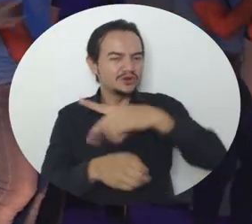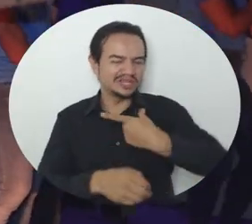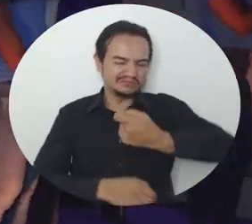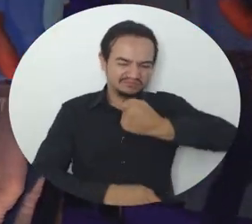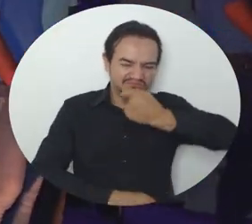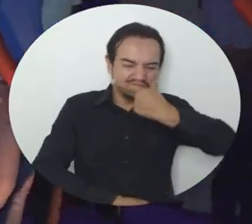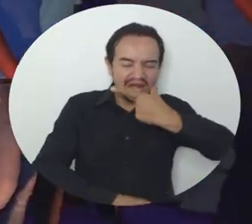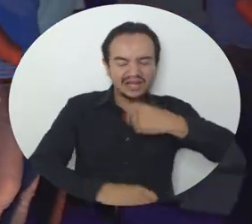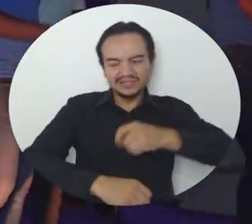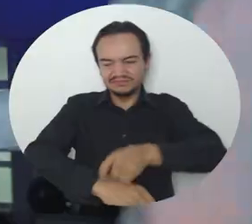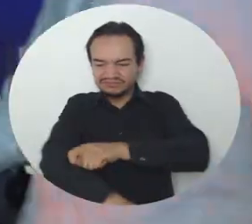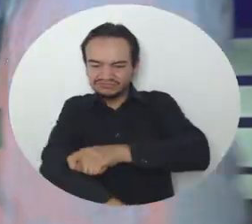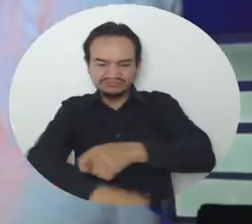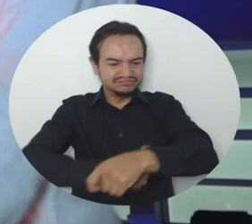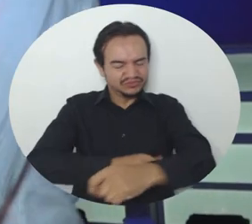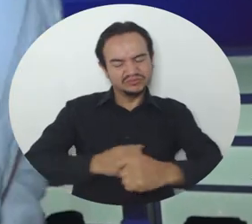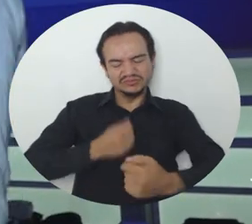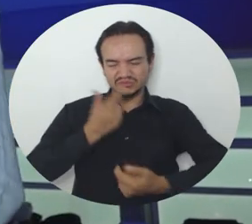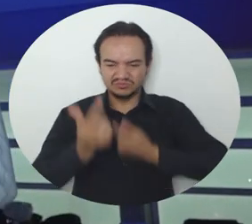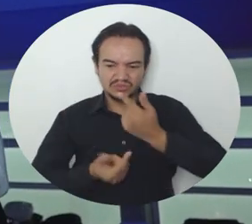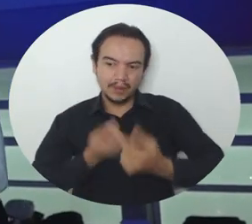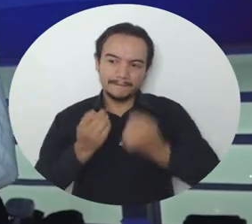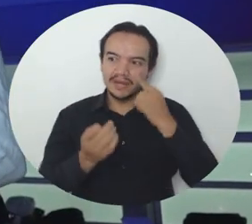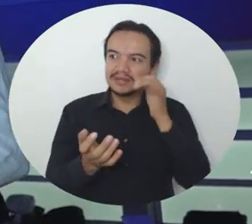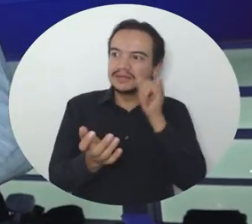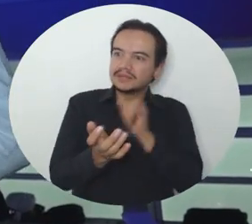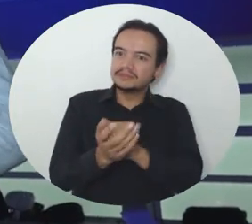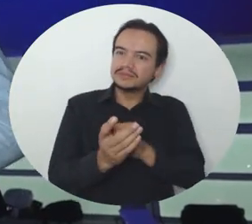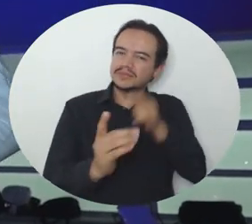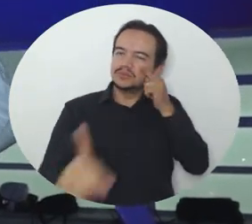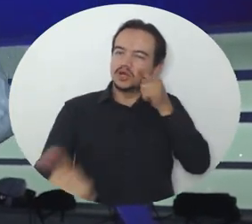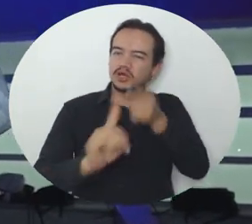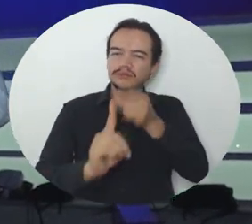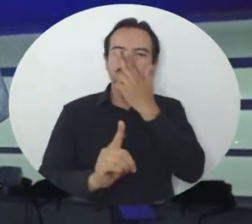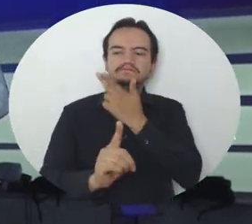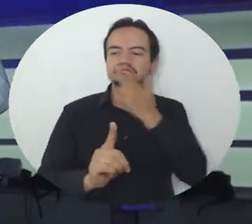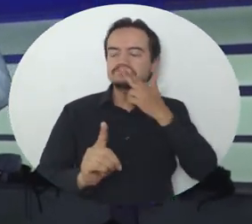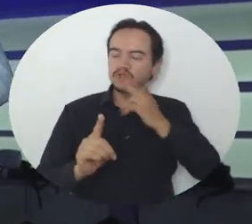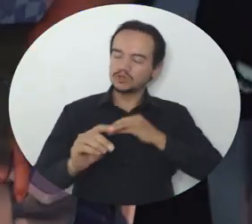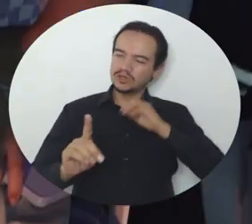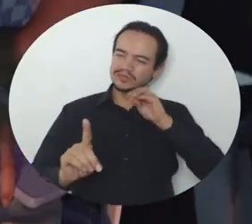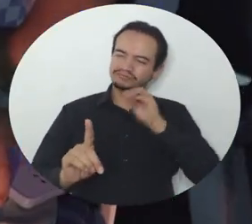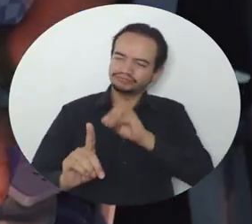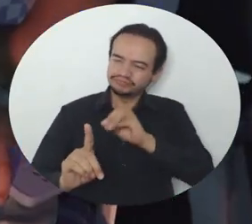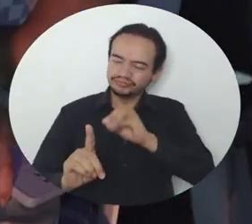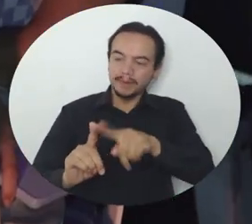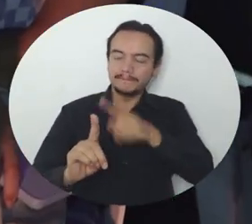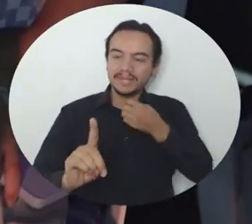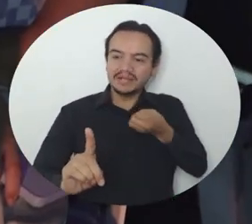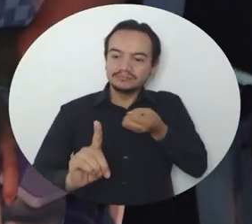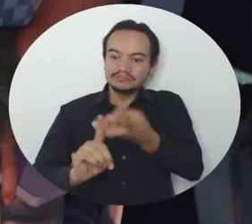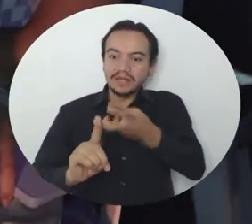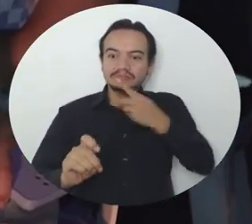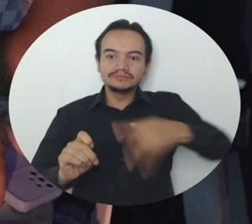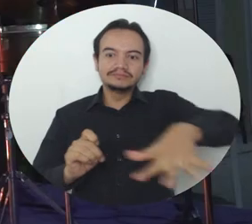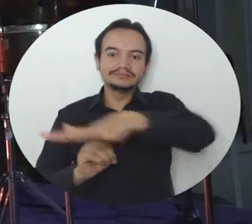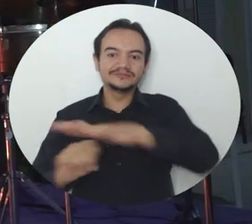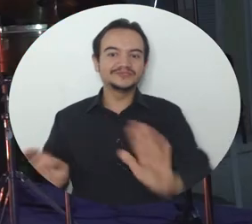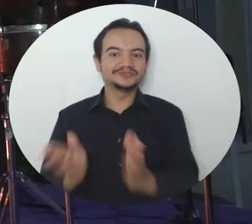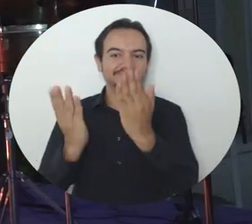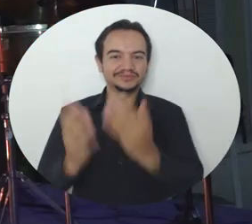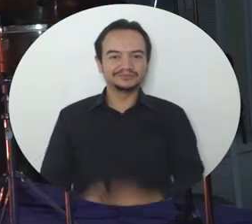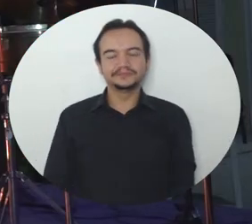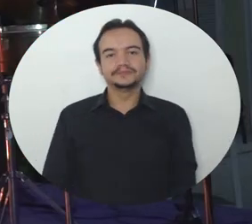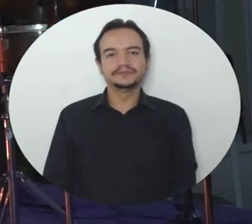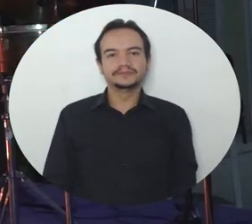sigan trabajando con compromiso para cumplir La promesa de valor de la Universidad de generar impactos positivos en el desarrollo de los